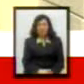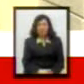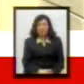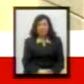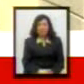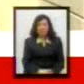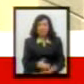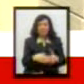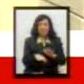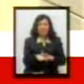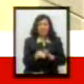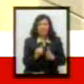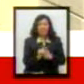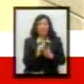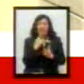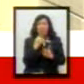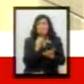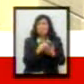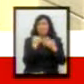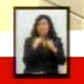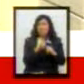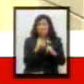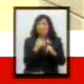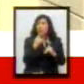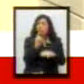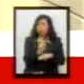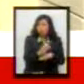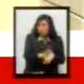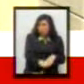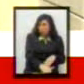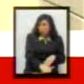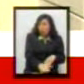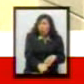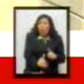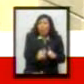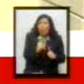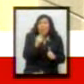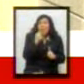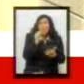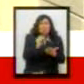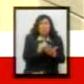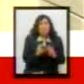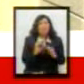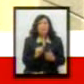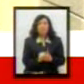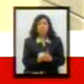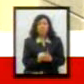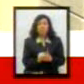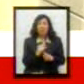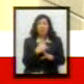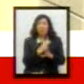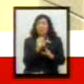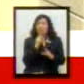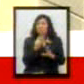educación sexual que esté informada desde Niña Cuál es el riesgo porque son funciones